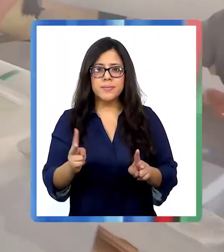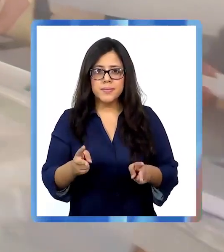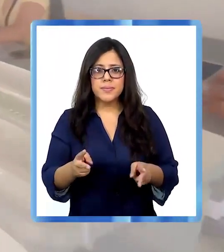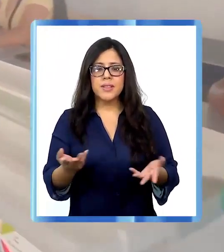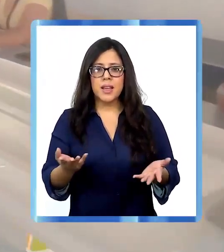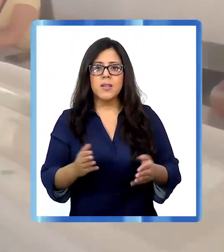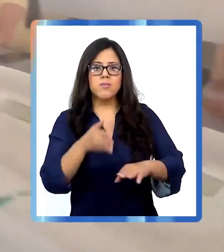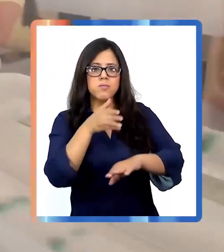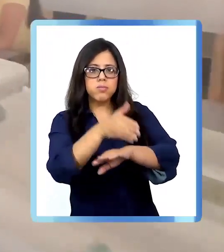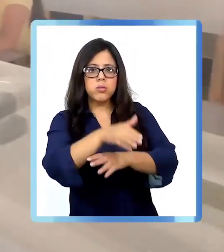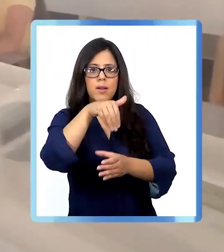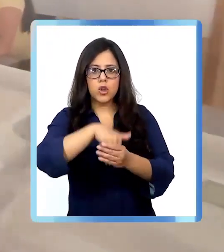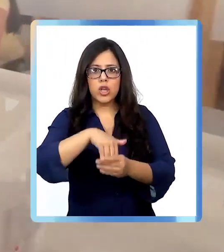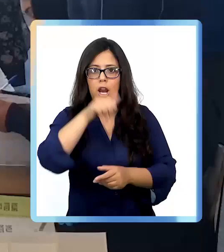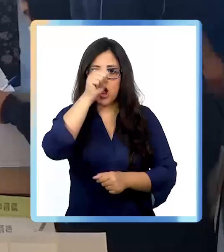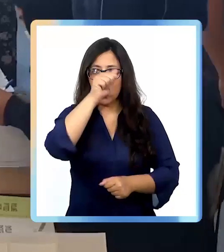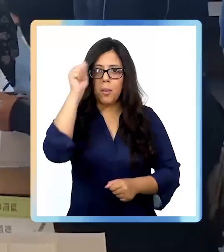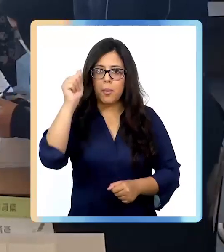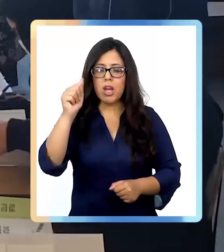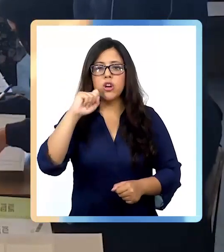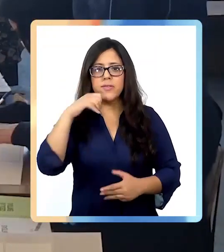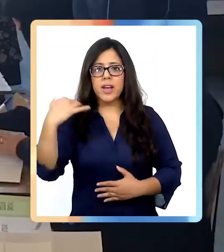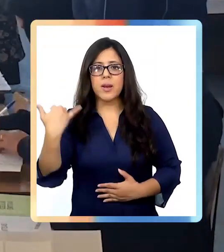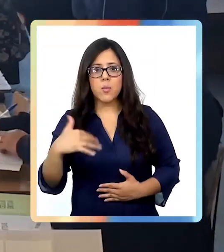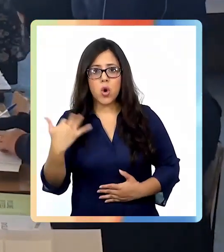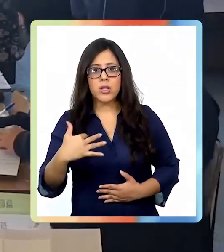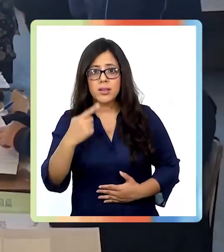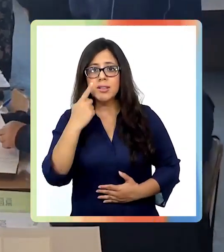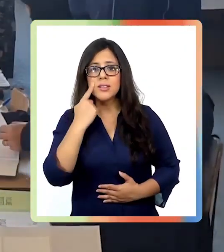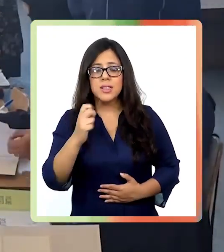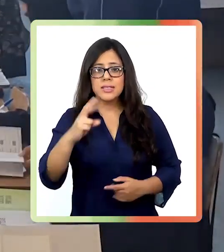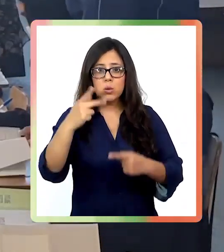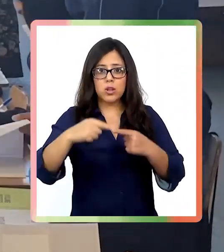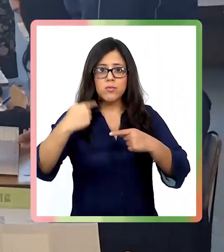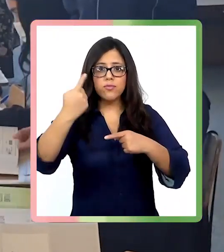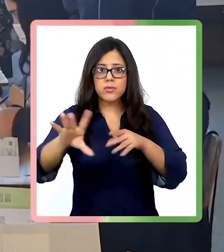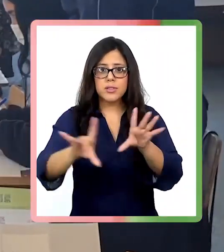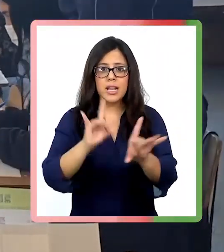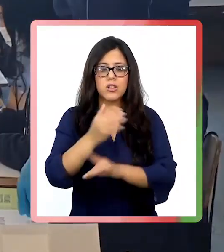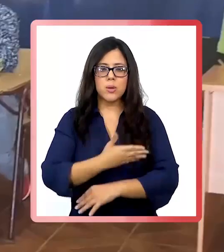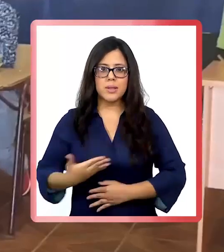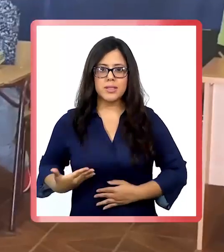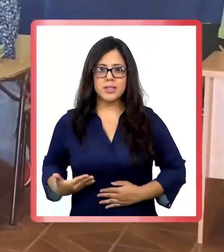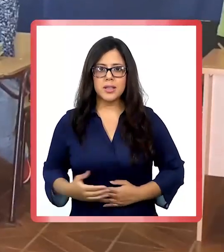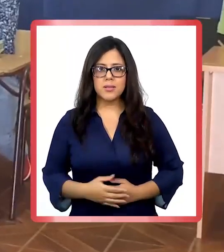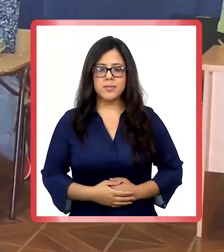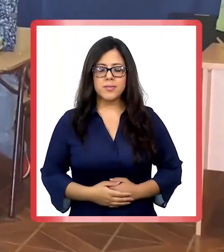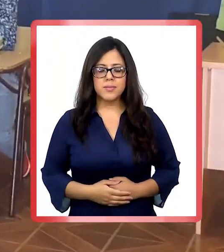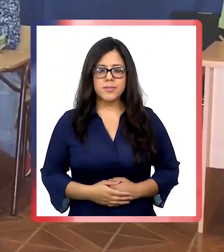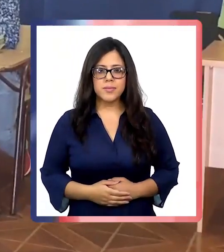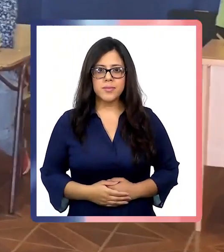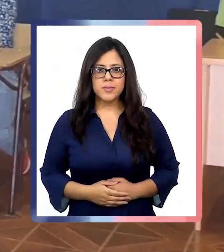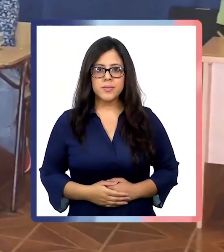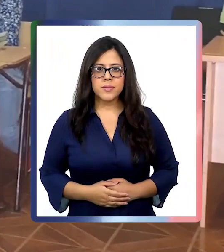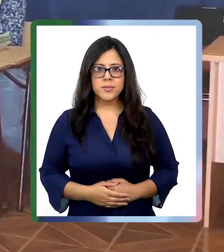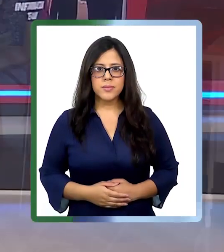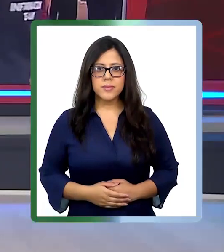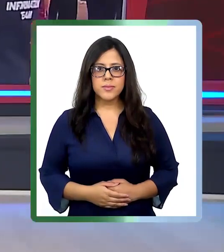para permitir el derecho a votar este domingo en la decisiva jornada de segunda vuelta de elección